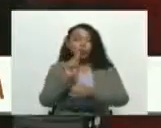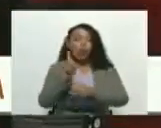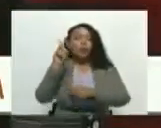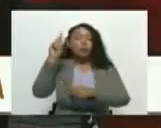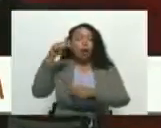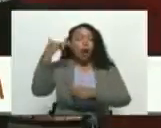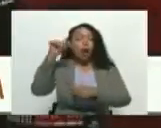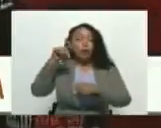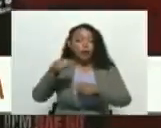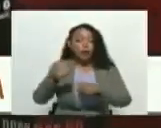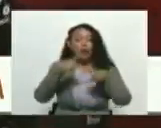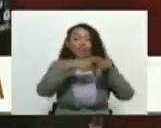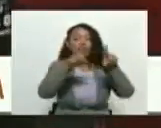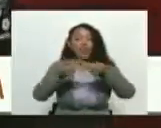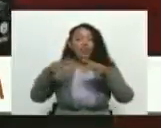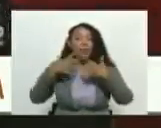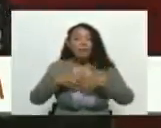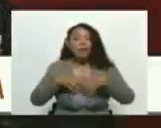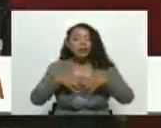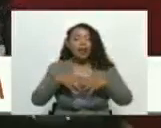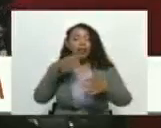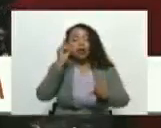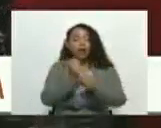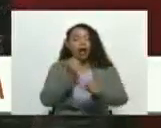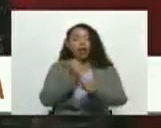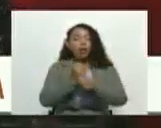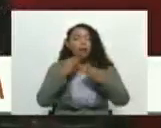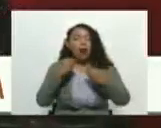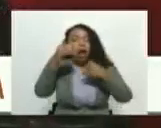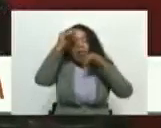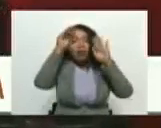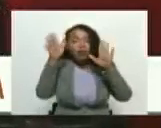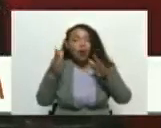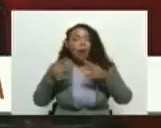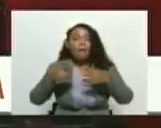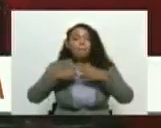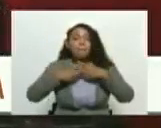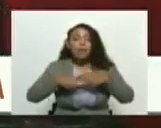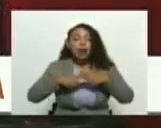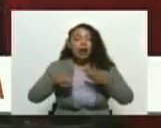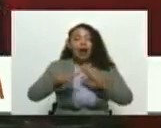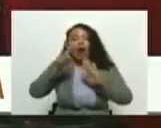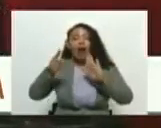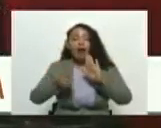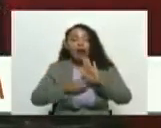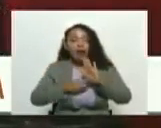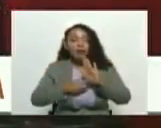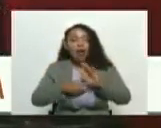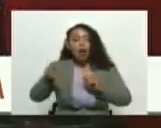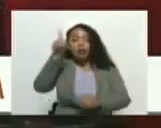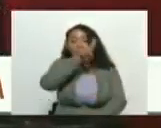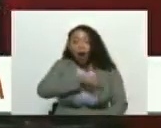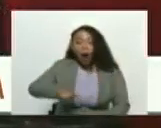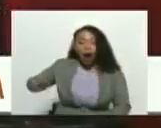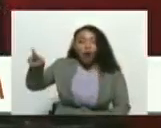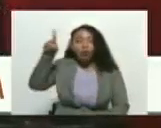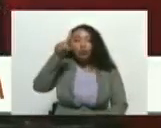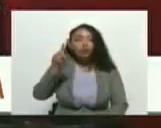ya con distintas empresas para atender con mecánica general, con cauchera,